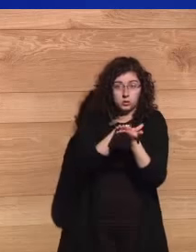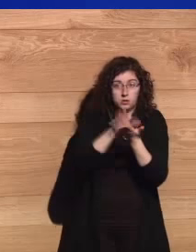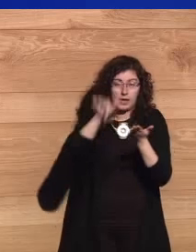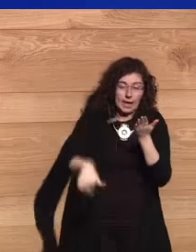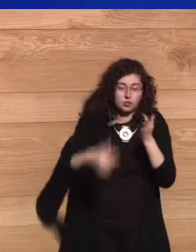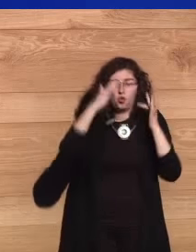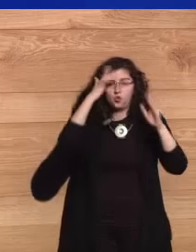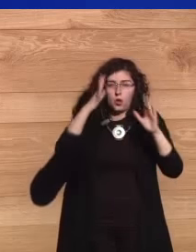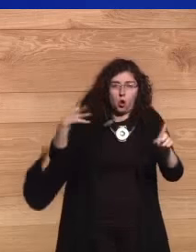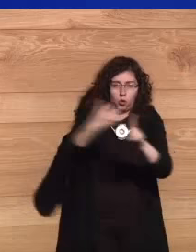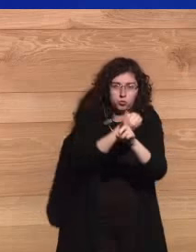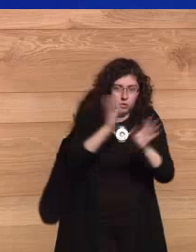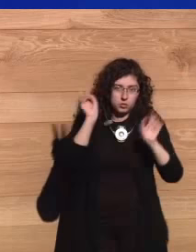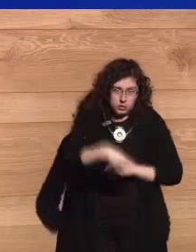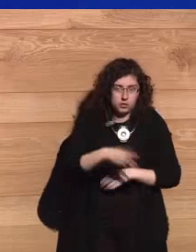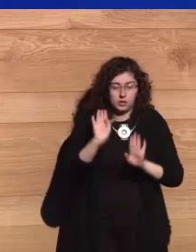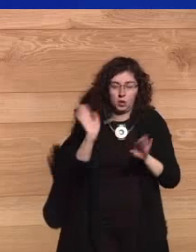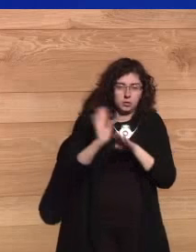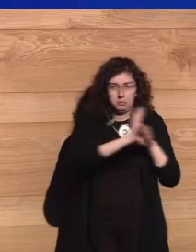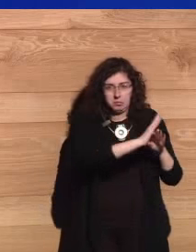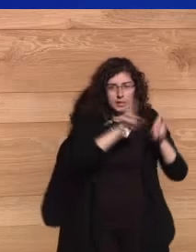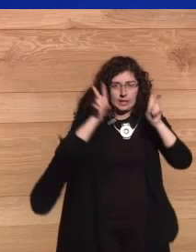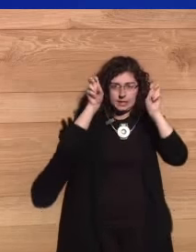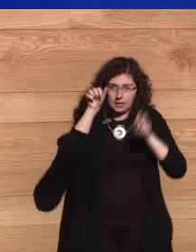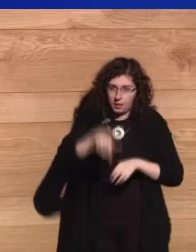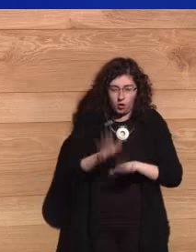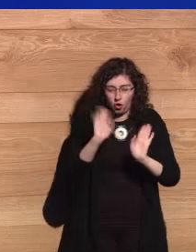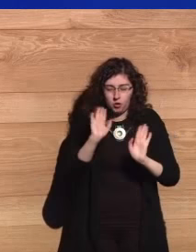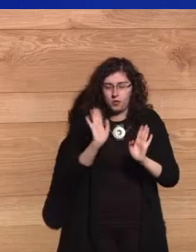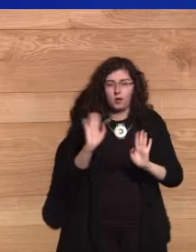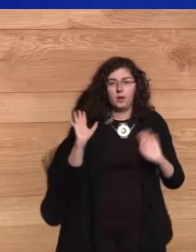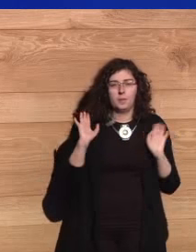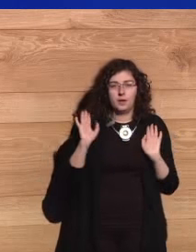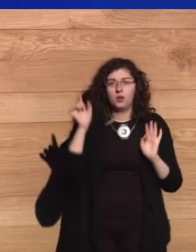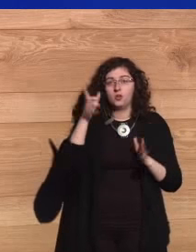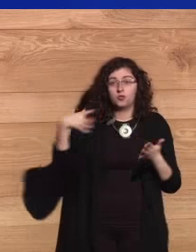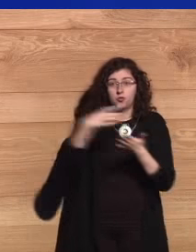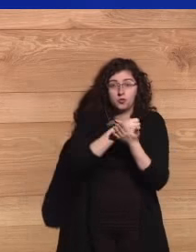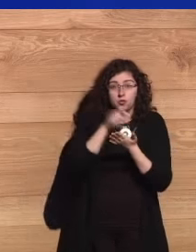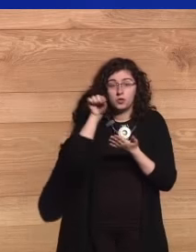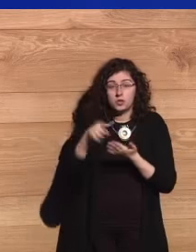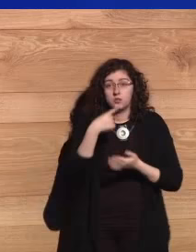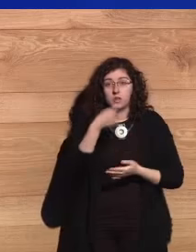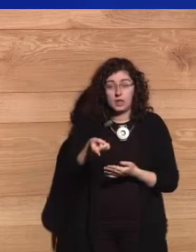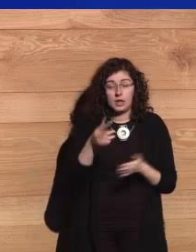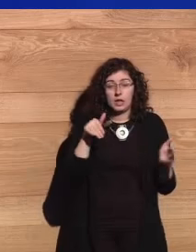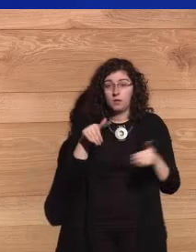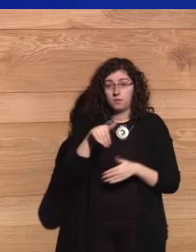más utópicos. Dejemos esto a un lado, no es el tema de hoy, del día, pero todo esto indica que el